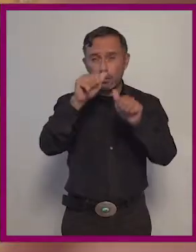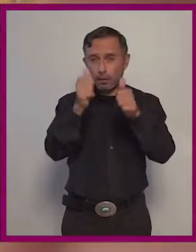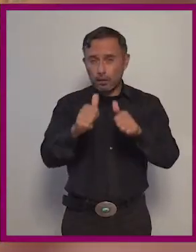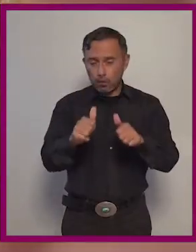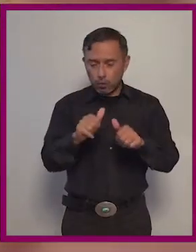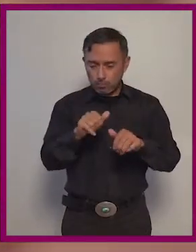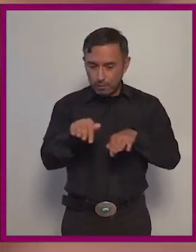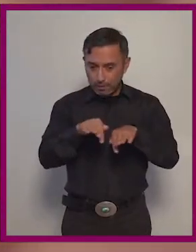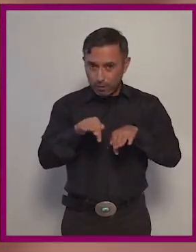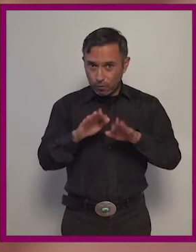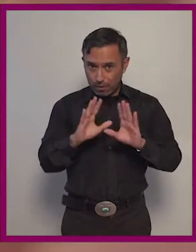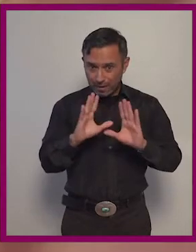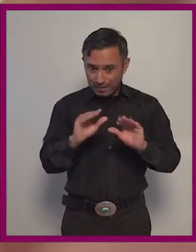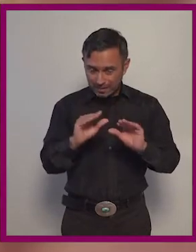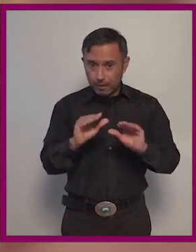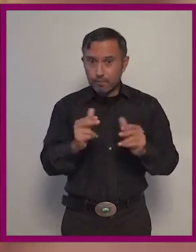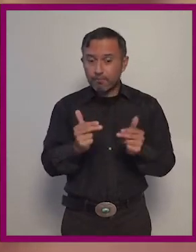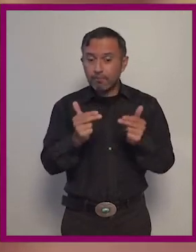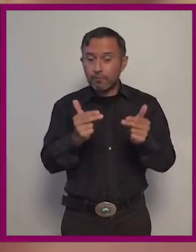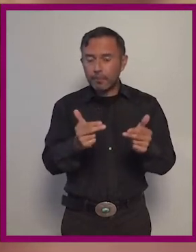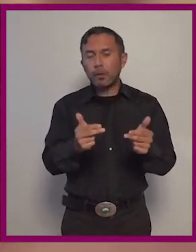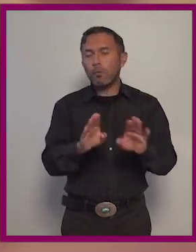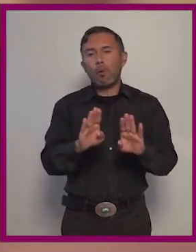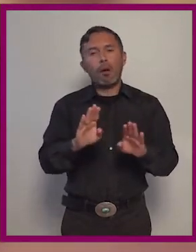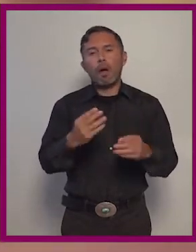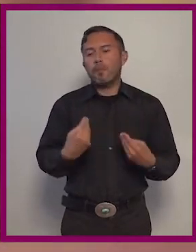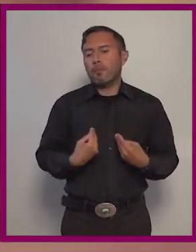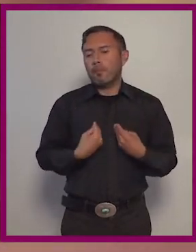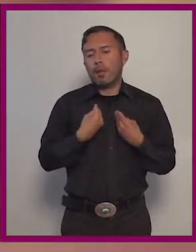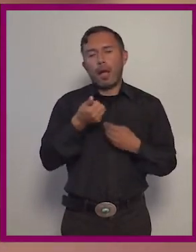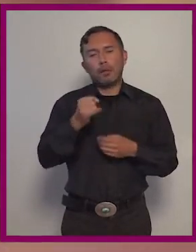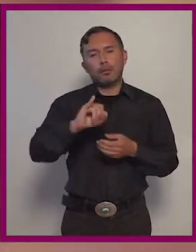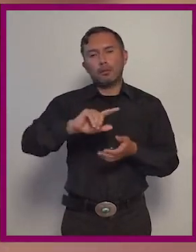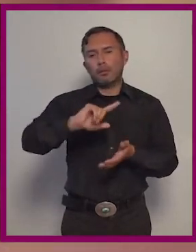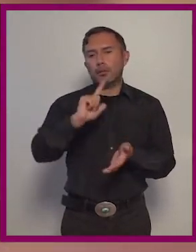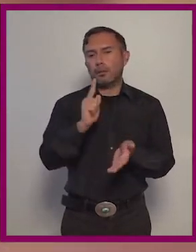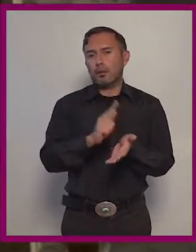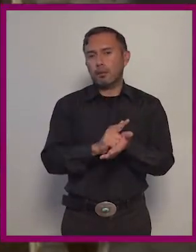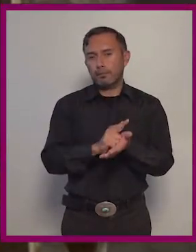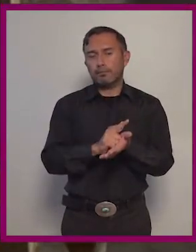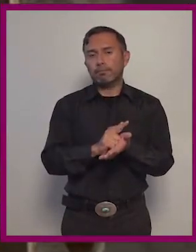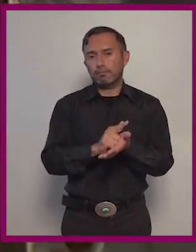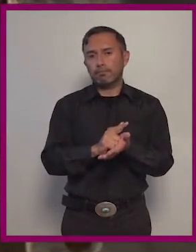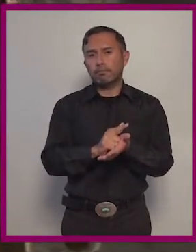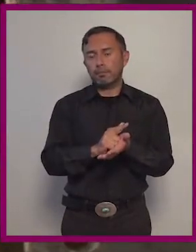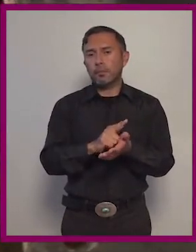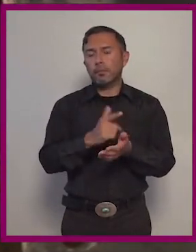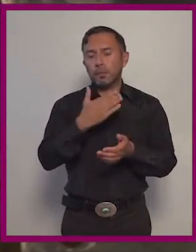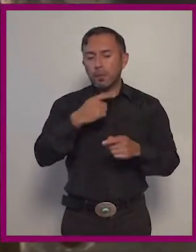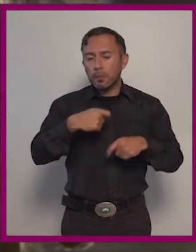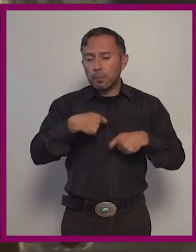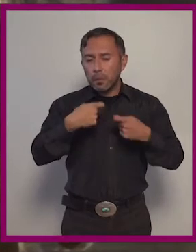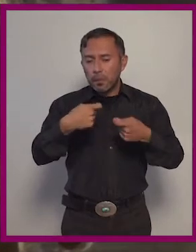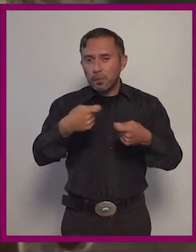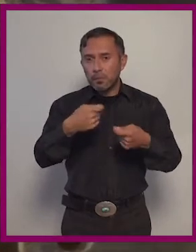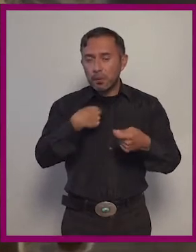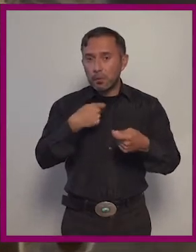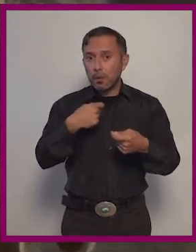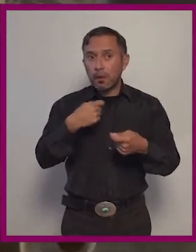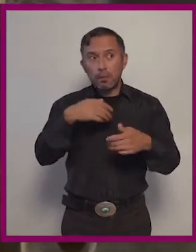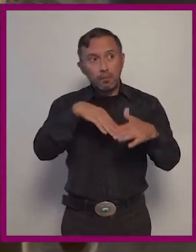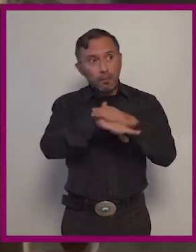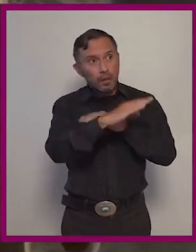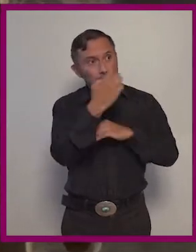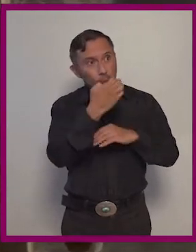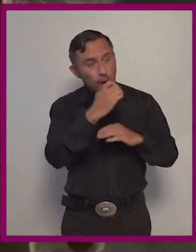tu oficio, esa es una ley de vida que tenemos, ese conocimiento no lo adquieres en una